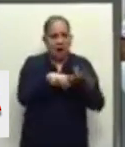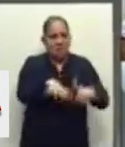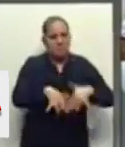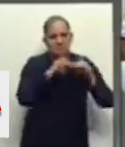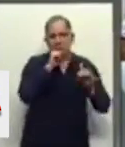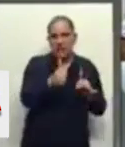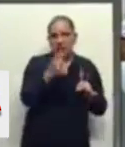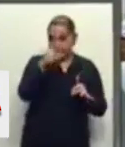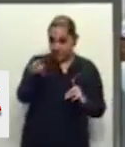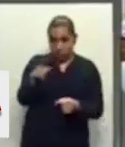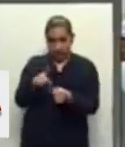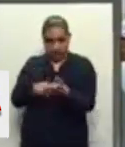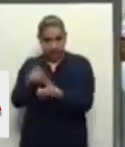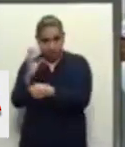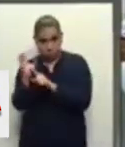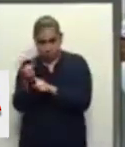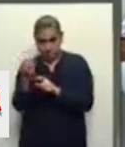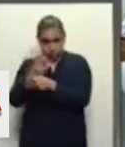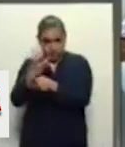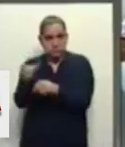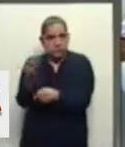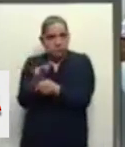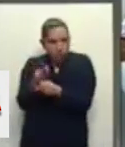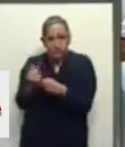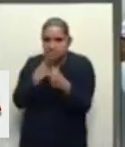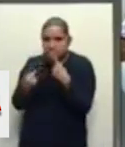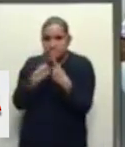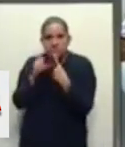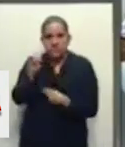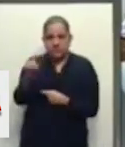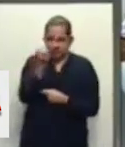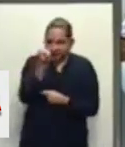por ello los invito a que se sumen y